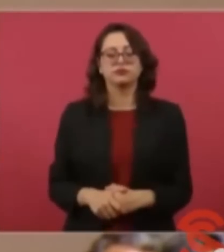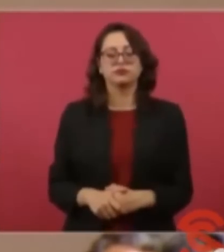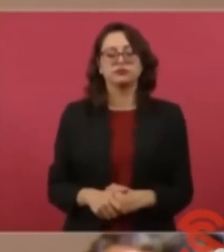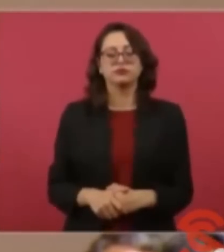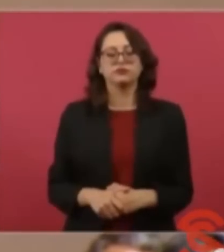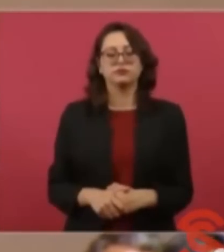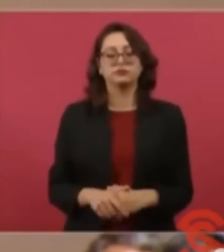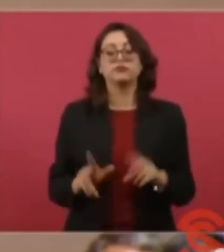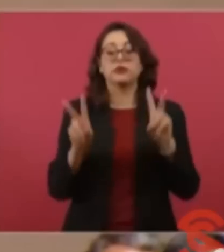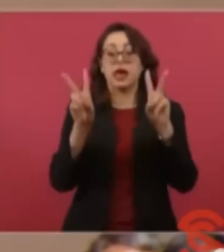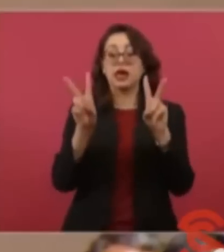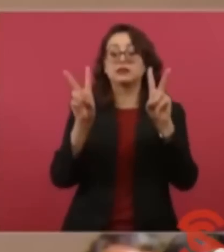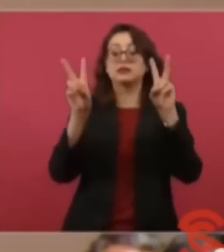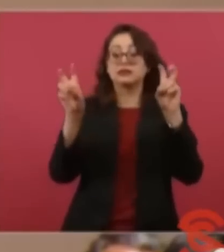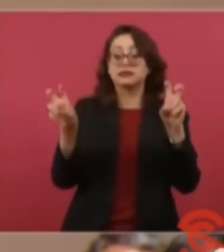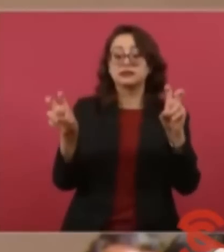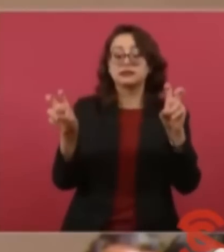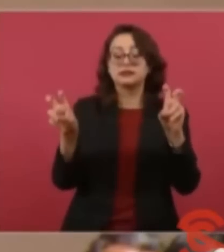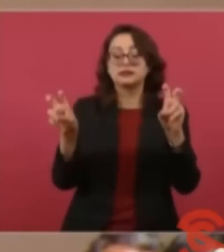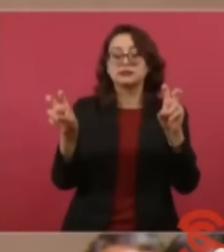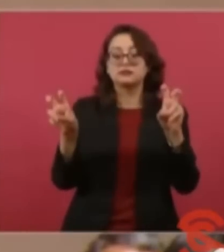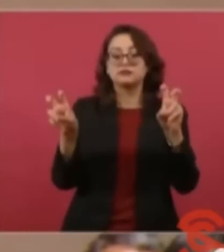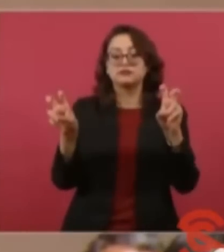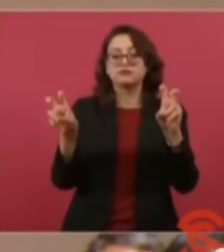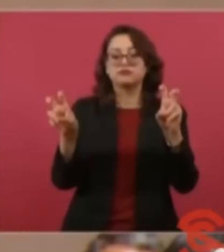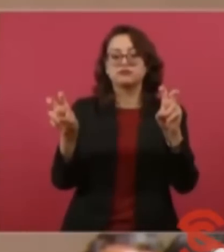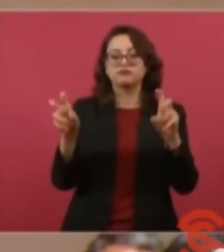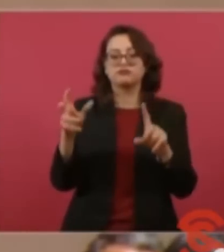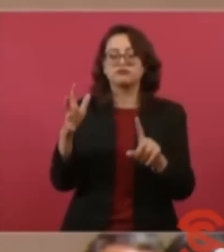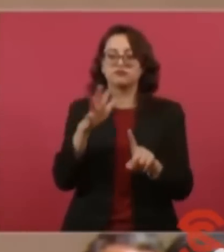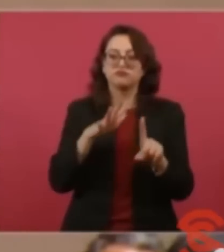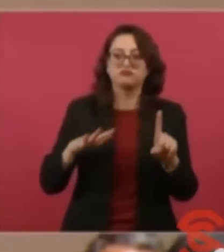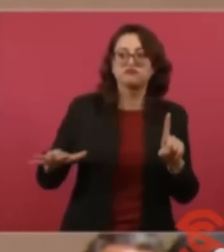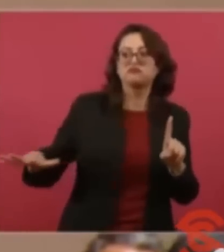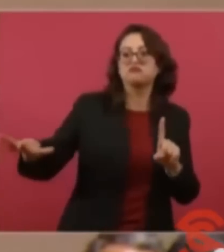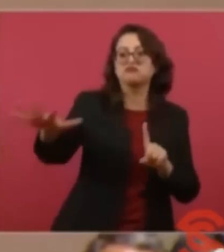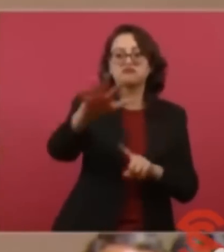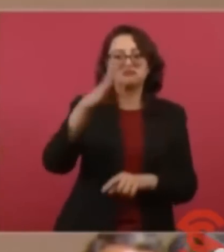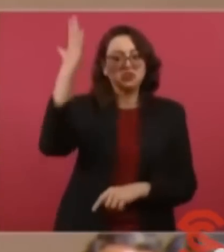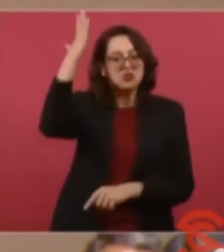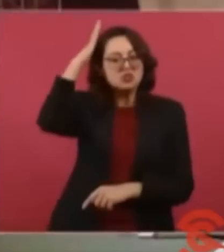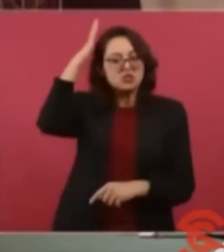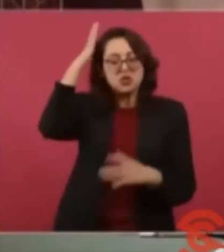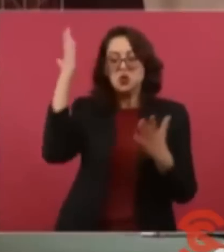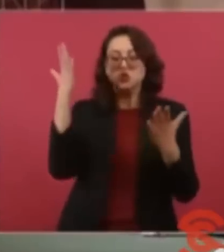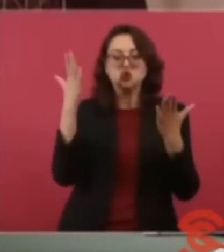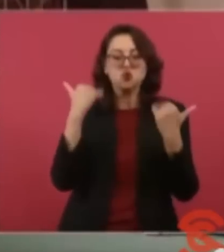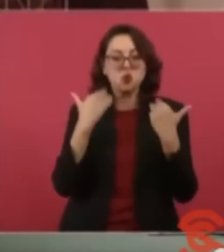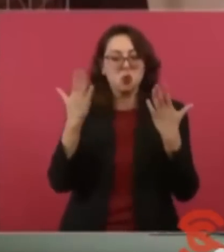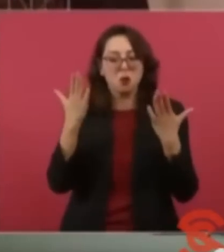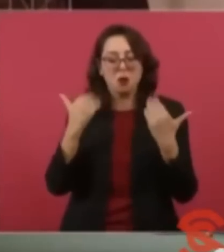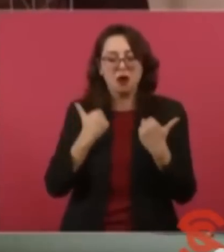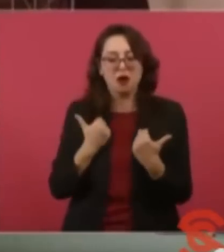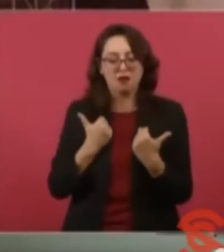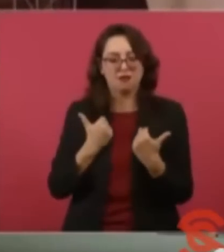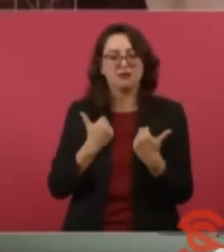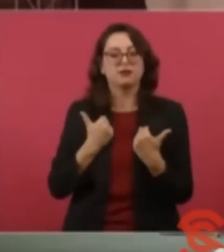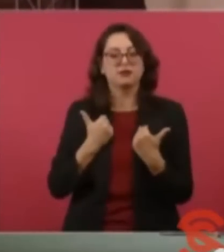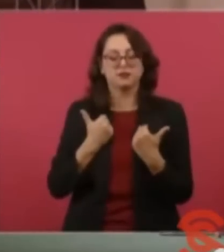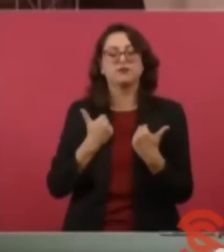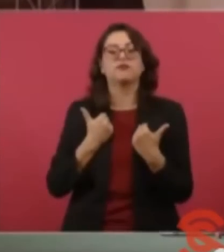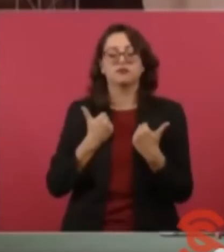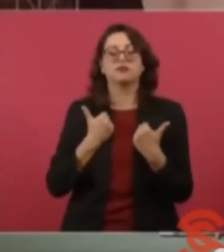que lo tituló El proletariado sin cabeza. Y el maestro, en esa ocasión